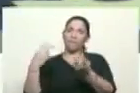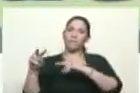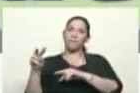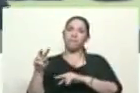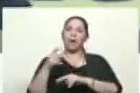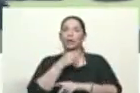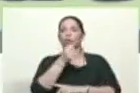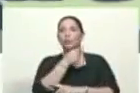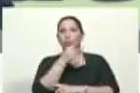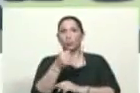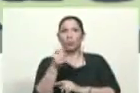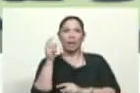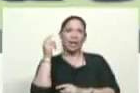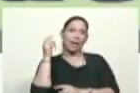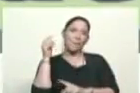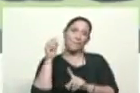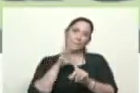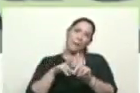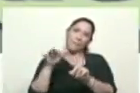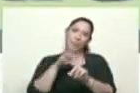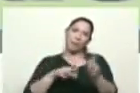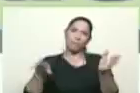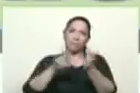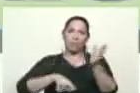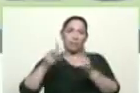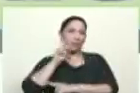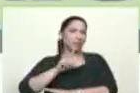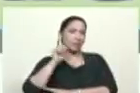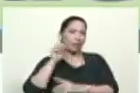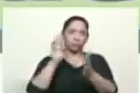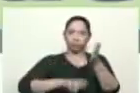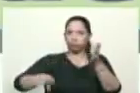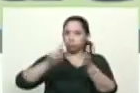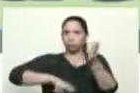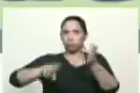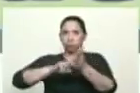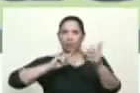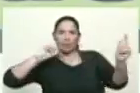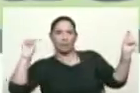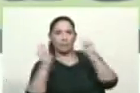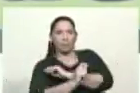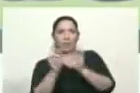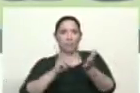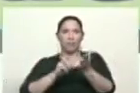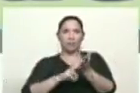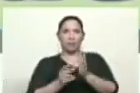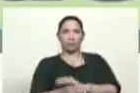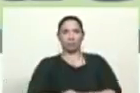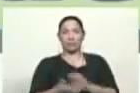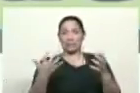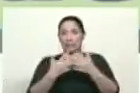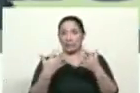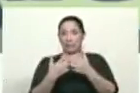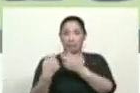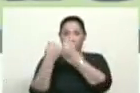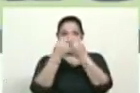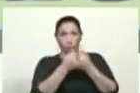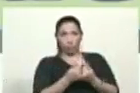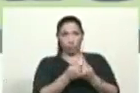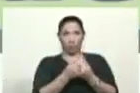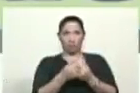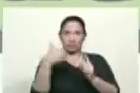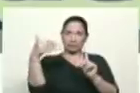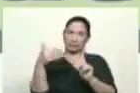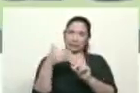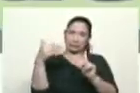mismo de antes, las mentiras. Repite una mentira 100 veces y se transformará en verdad. La guerra económica